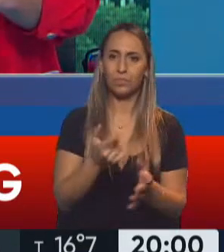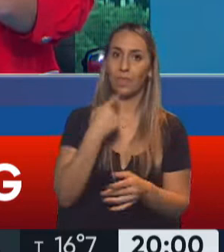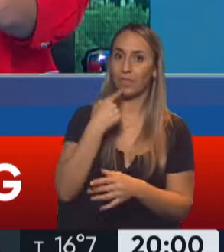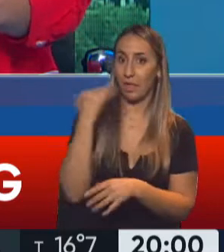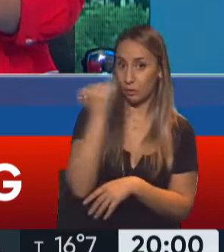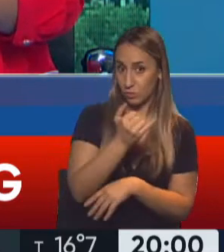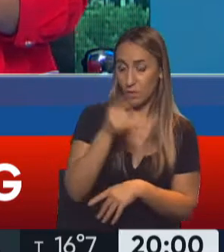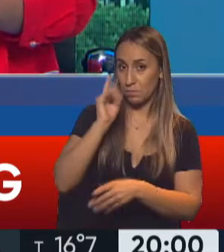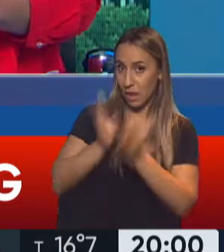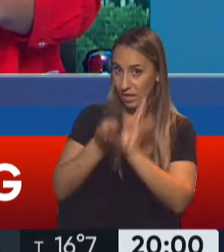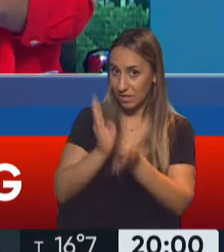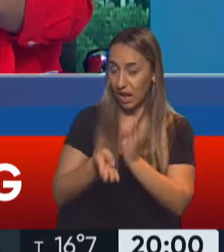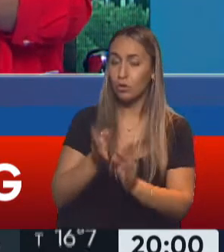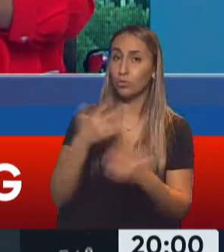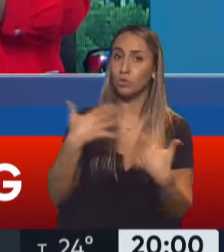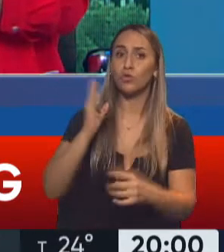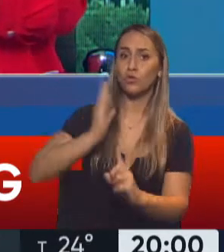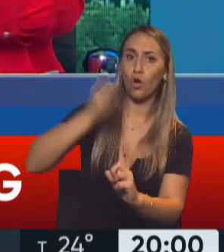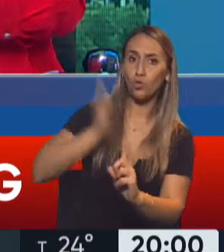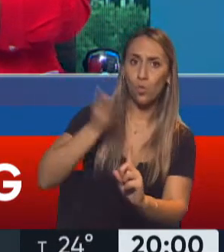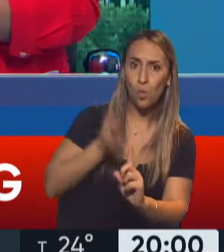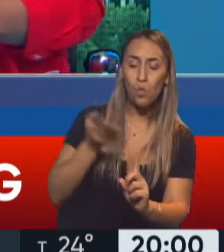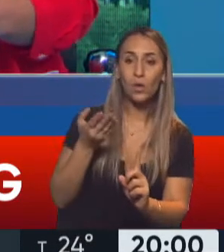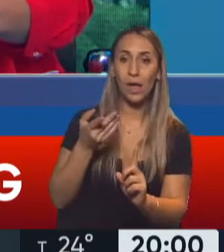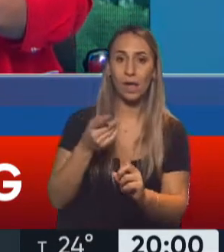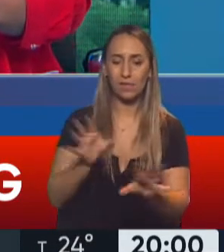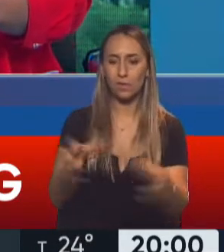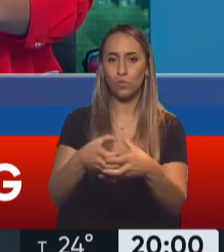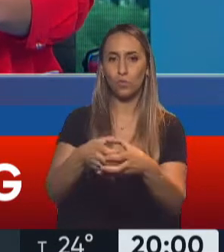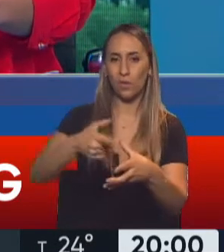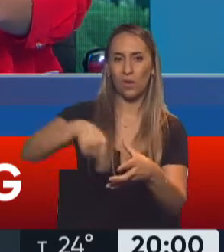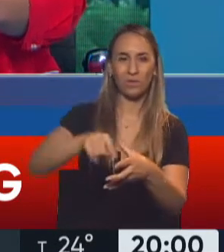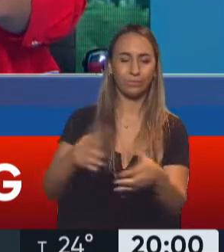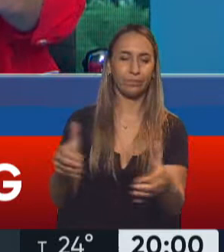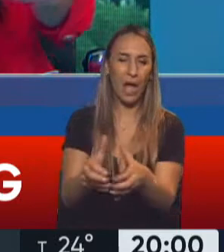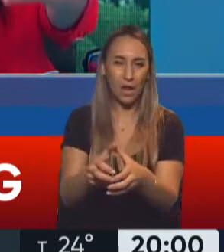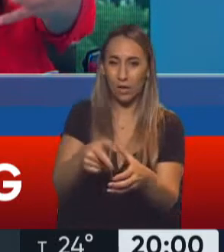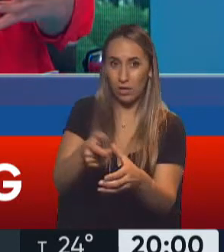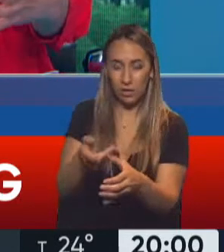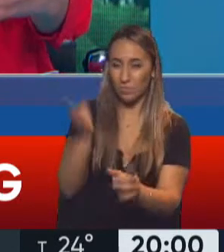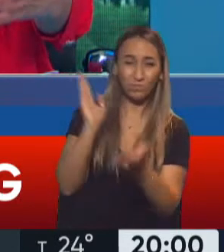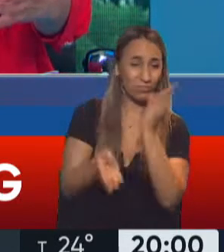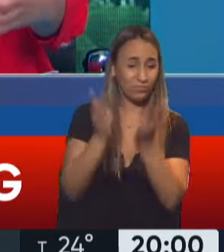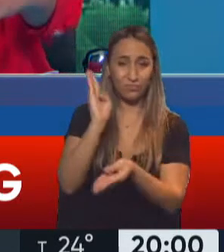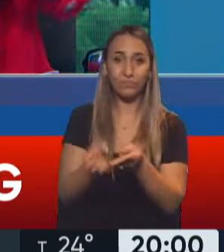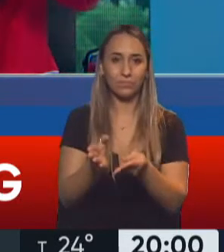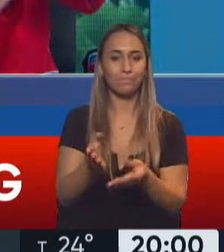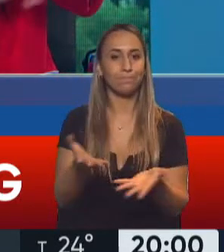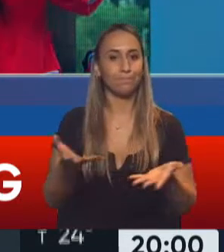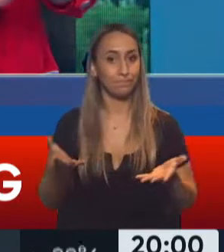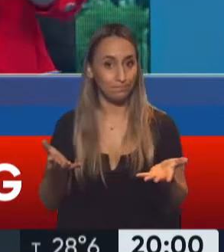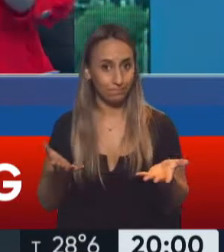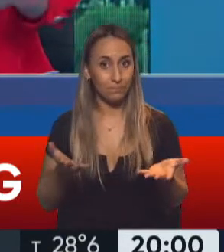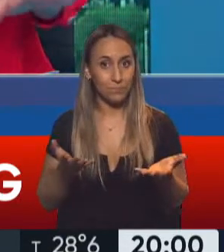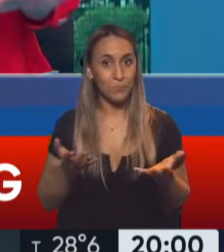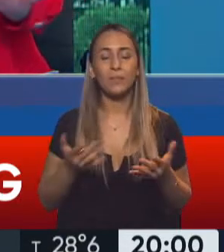de hecho torturas contra esta gente, este grupo minoritario, y eso de alguna manera genera tensión.